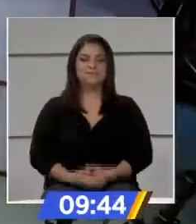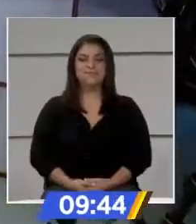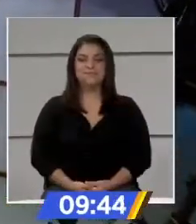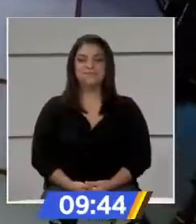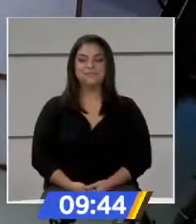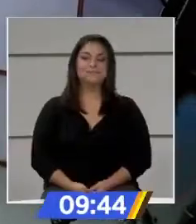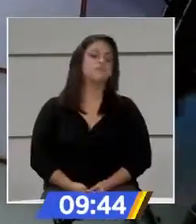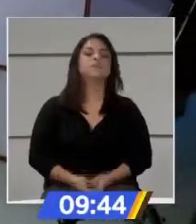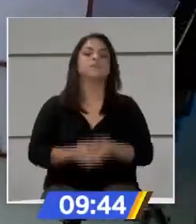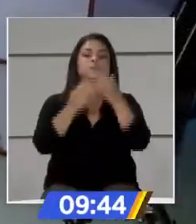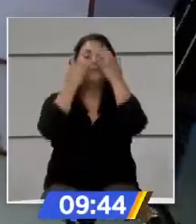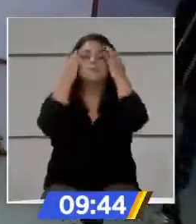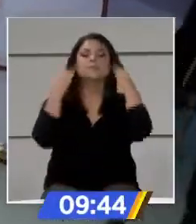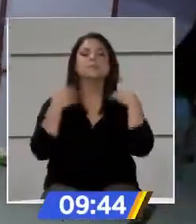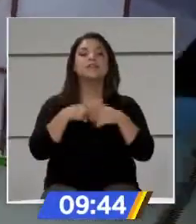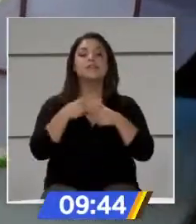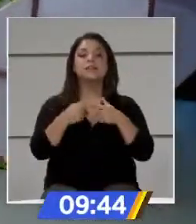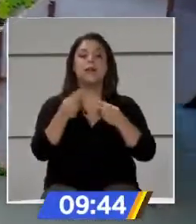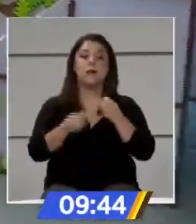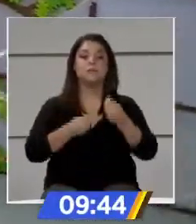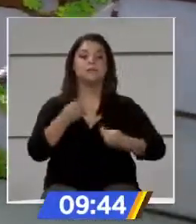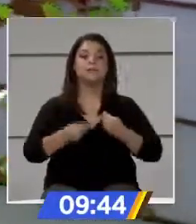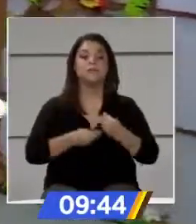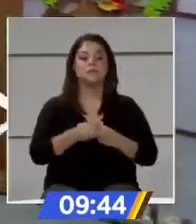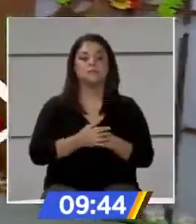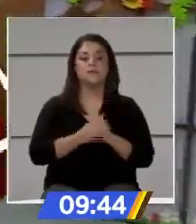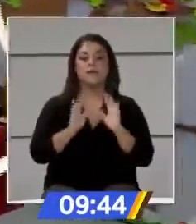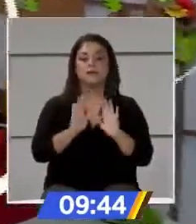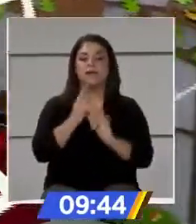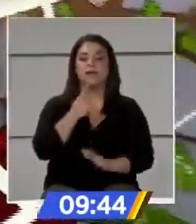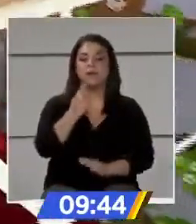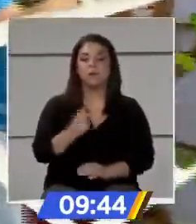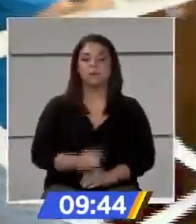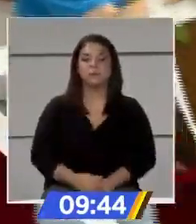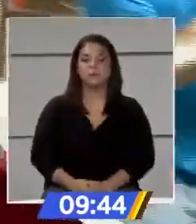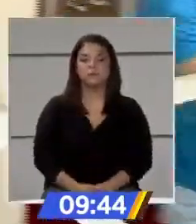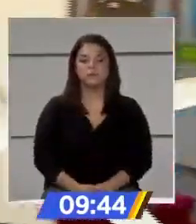entonces, ¿qué es lo que vamos a hacer? Ok, ya les digo.